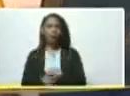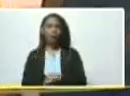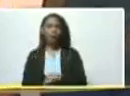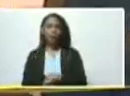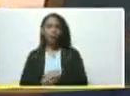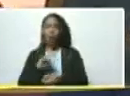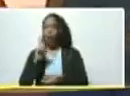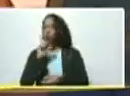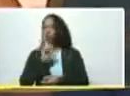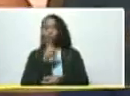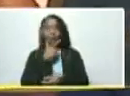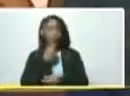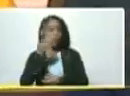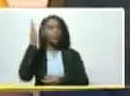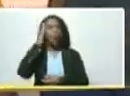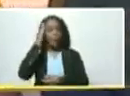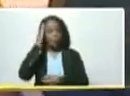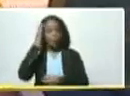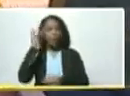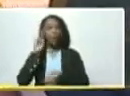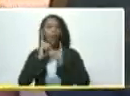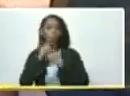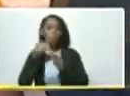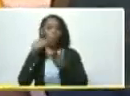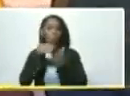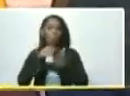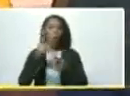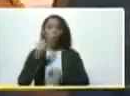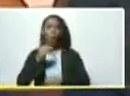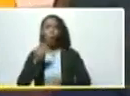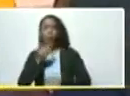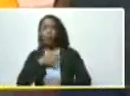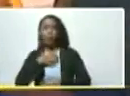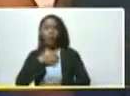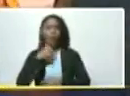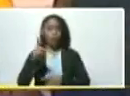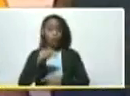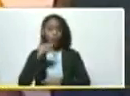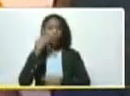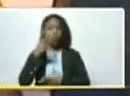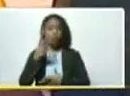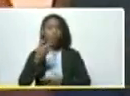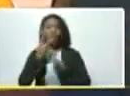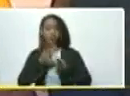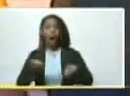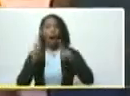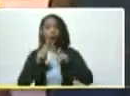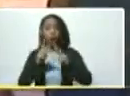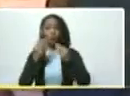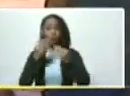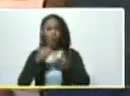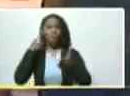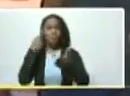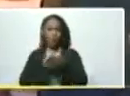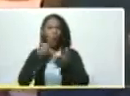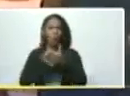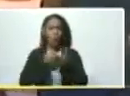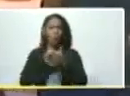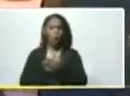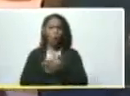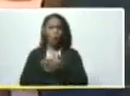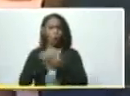sido fácil y que lo han subestimado a más no poder. Y usted, con mucha hidalguía y con mucha valentía y con mucha persistencia,